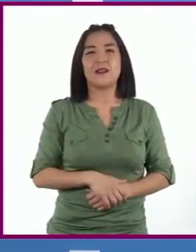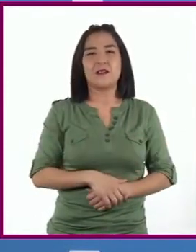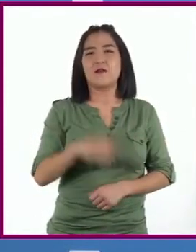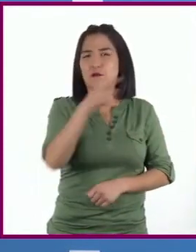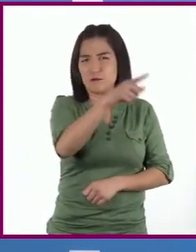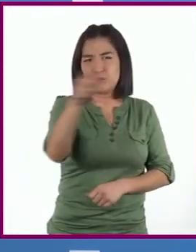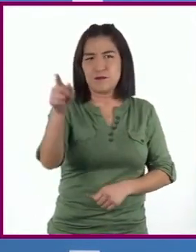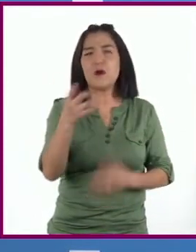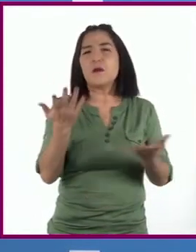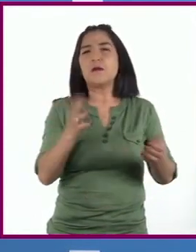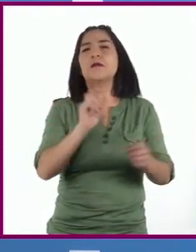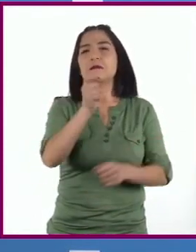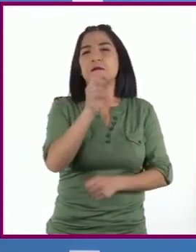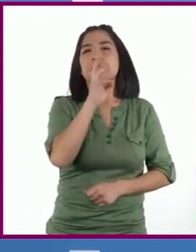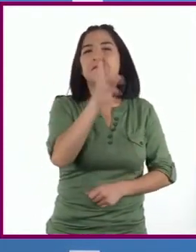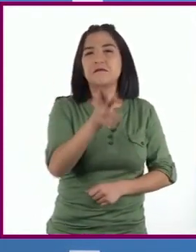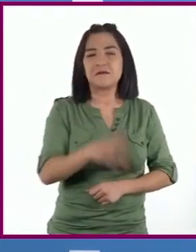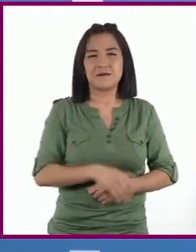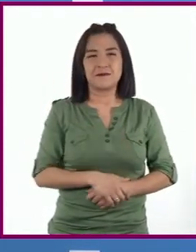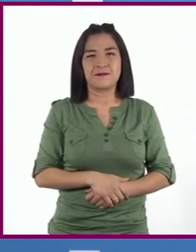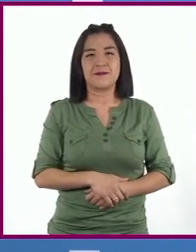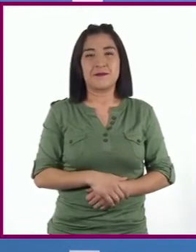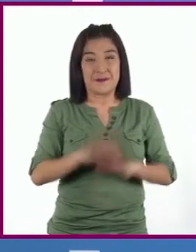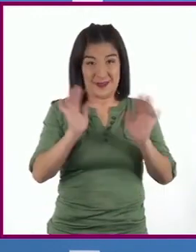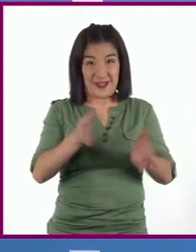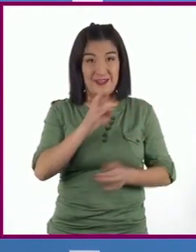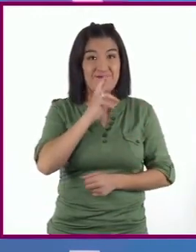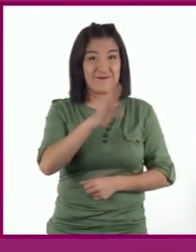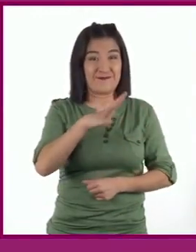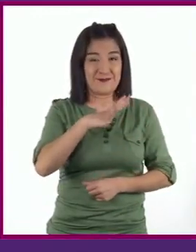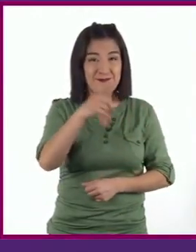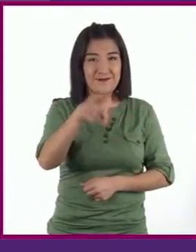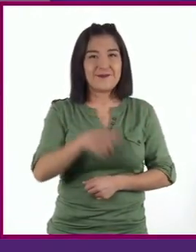¿Ustedes qué responderían? ¿Lo tienen?